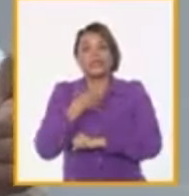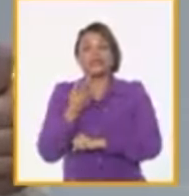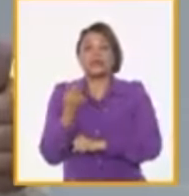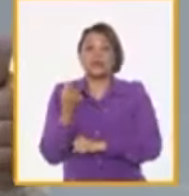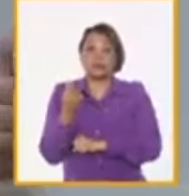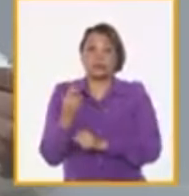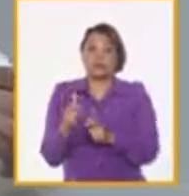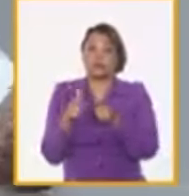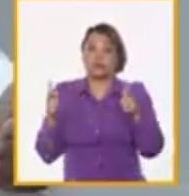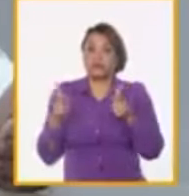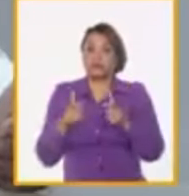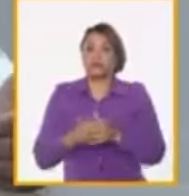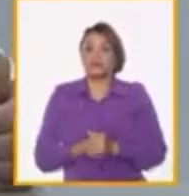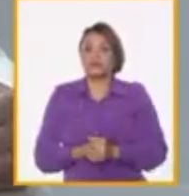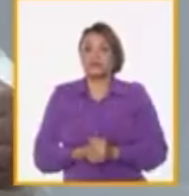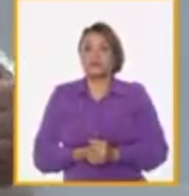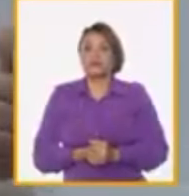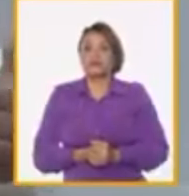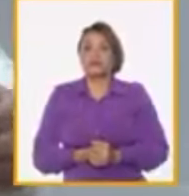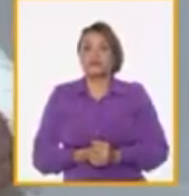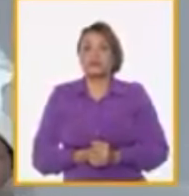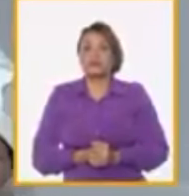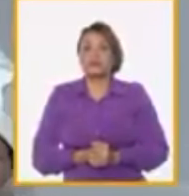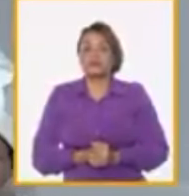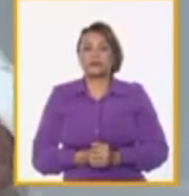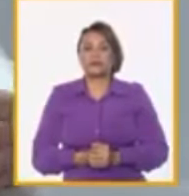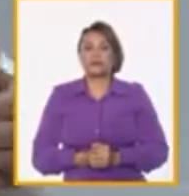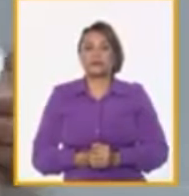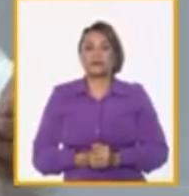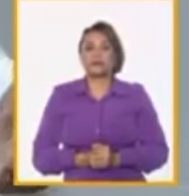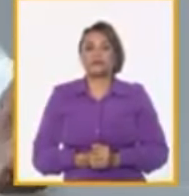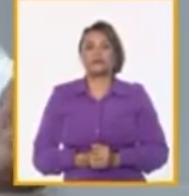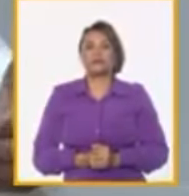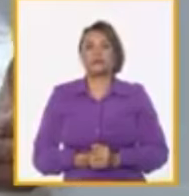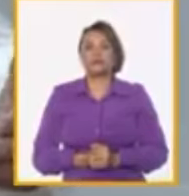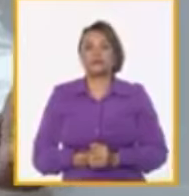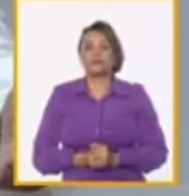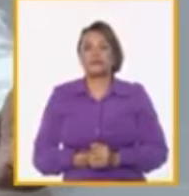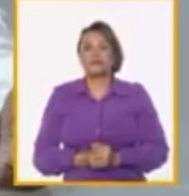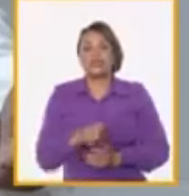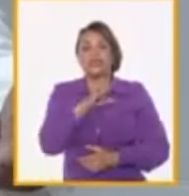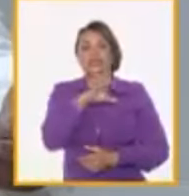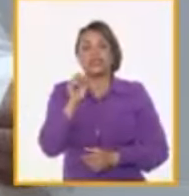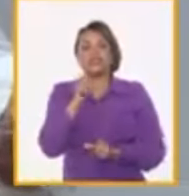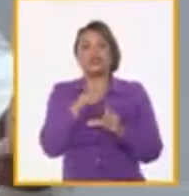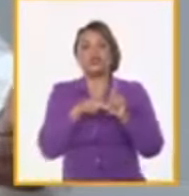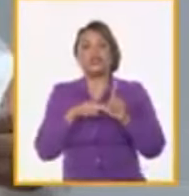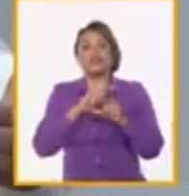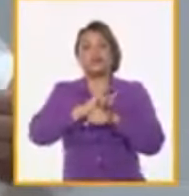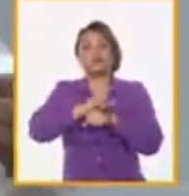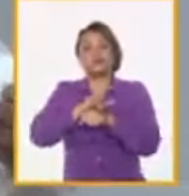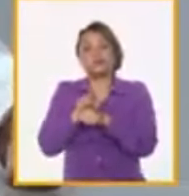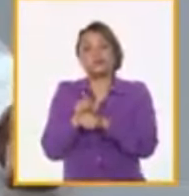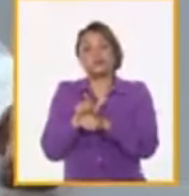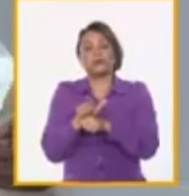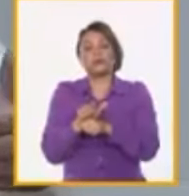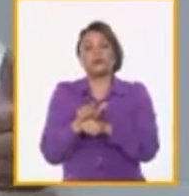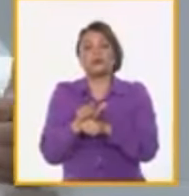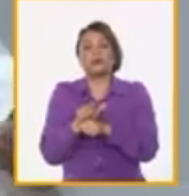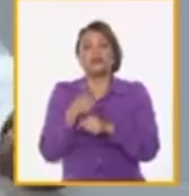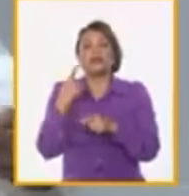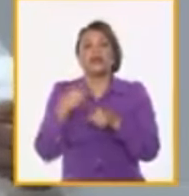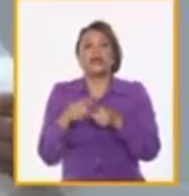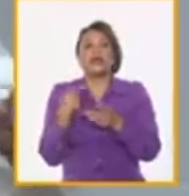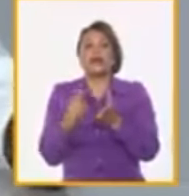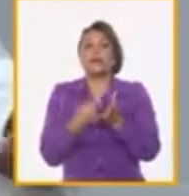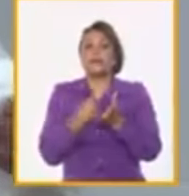importante, a partir de que esa planta de unos 500 litros por segundo que debe dar en el proceso inversionista